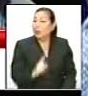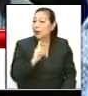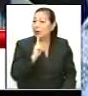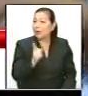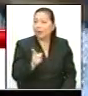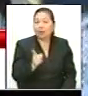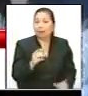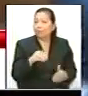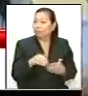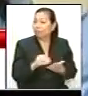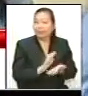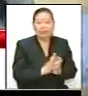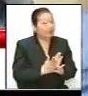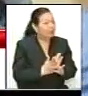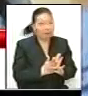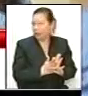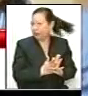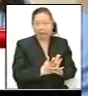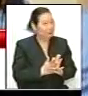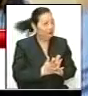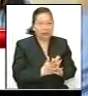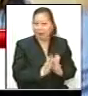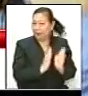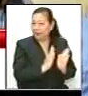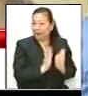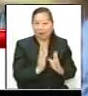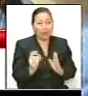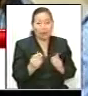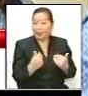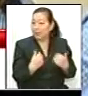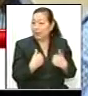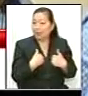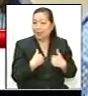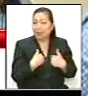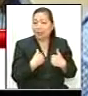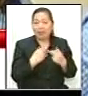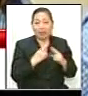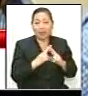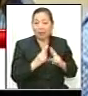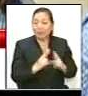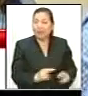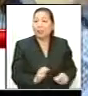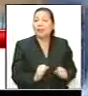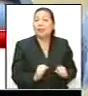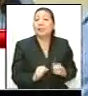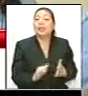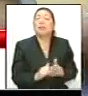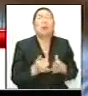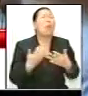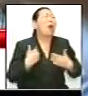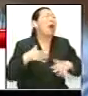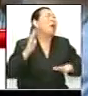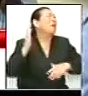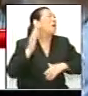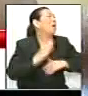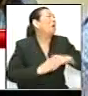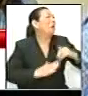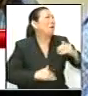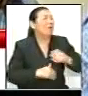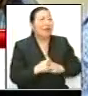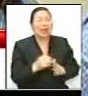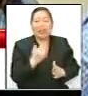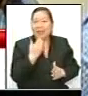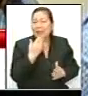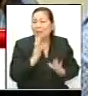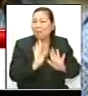ni cumpliendo con ningún parámetro, no tenían ningún referente. Hacían lo que querían. Y no había